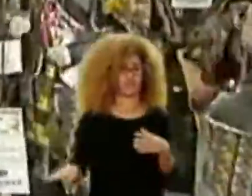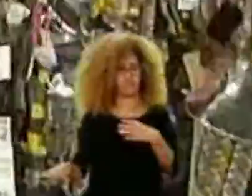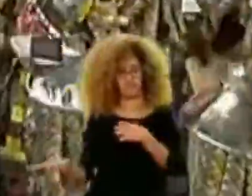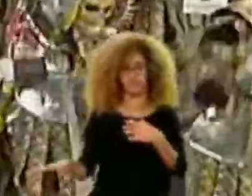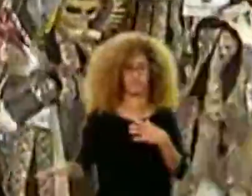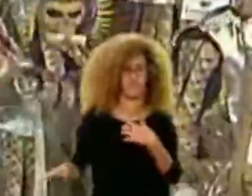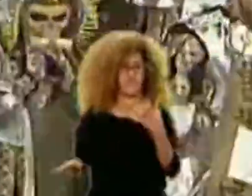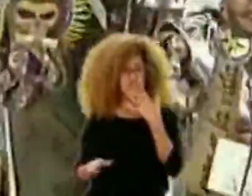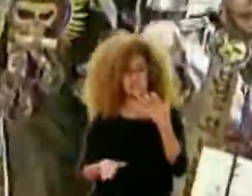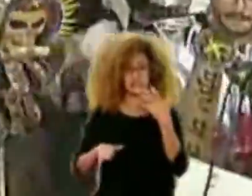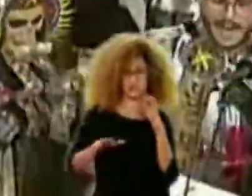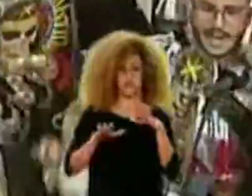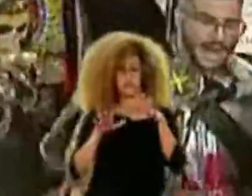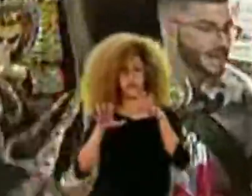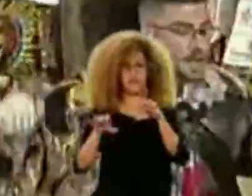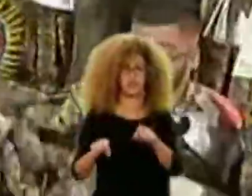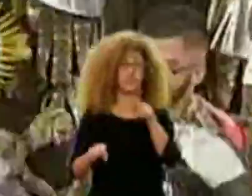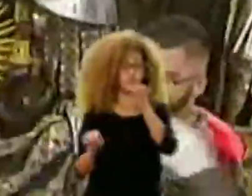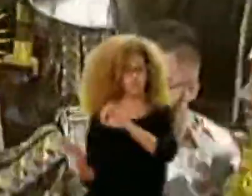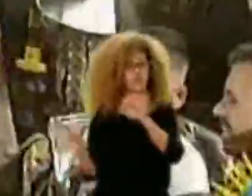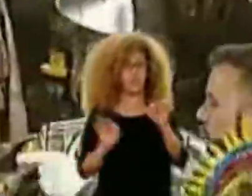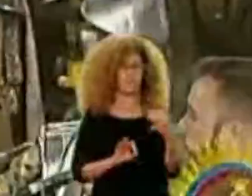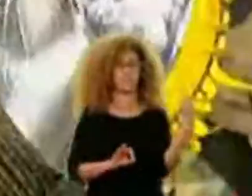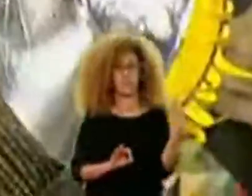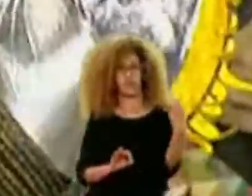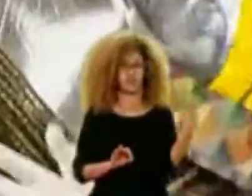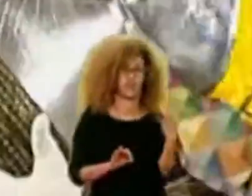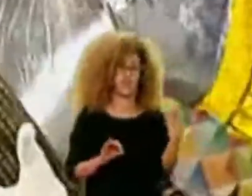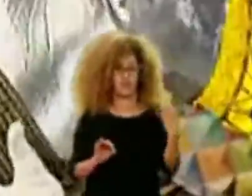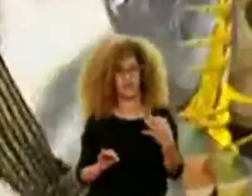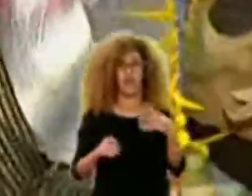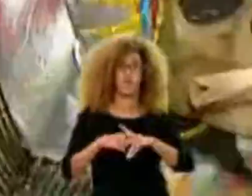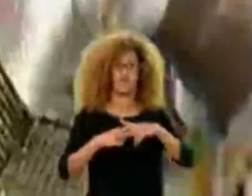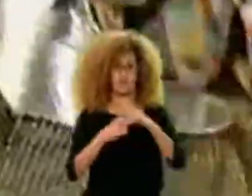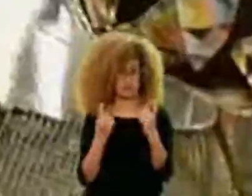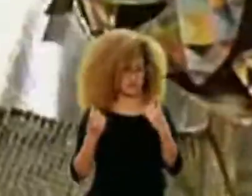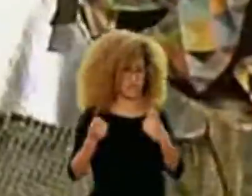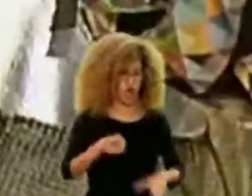una conquista te debes preparar con aquel instrumento que puedas